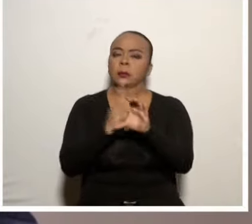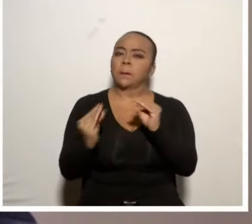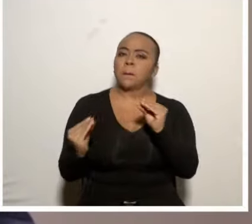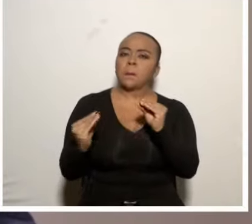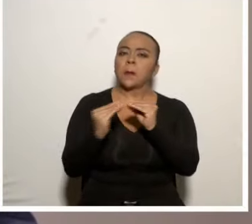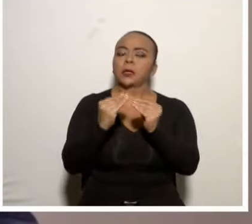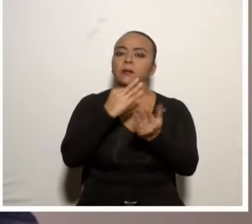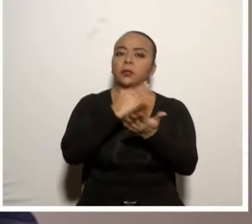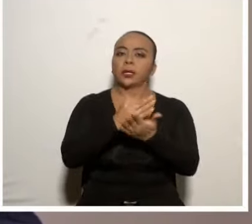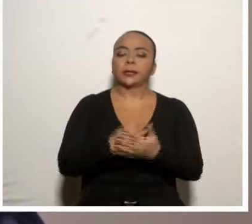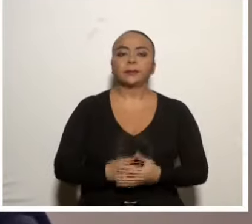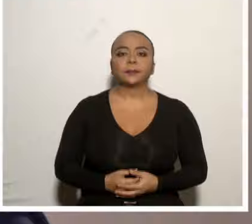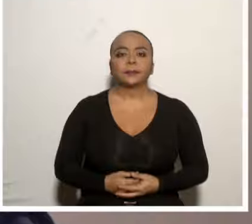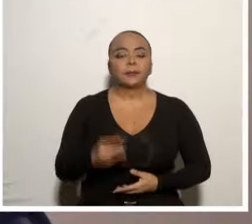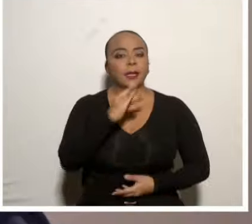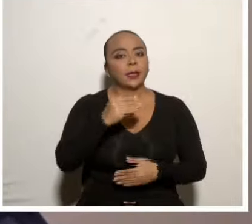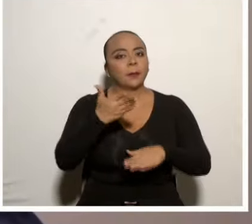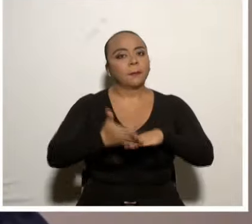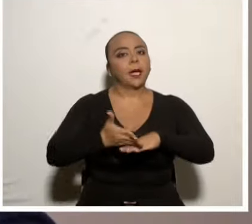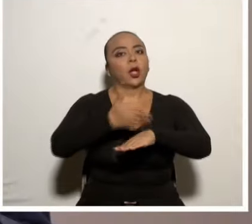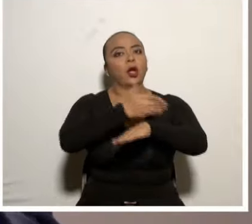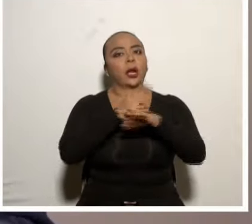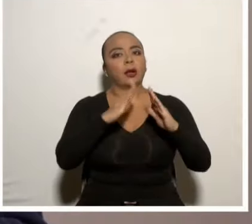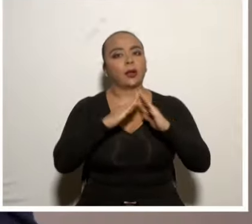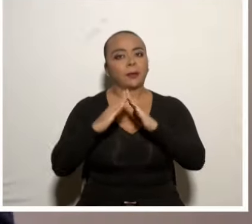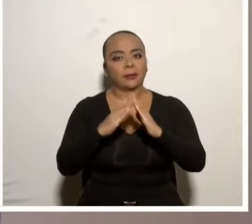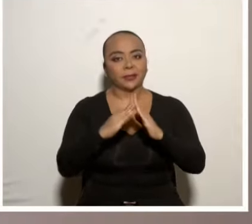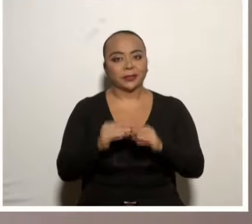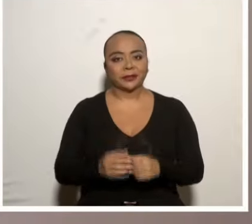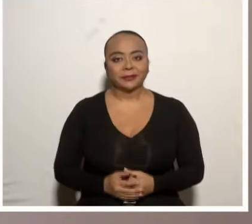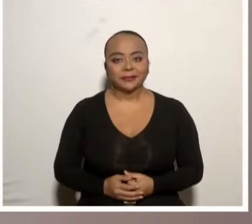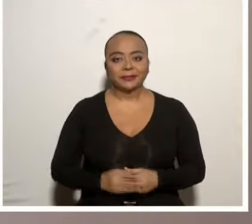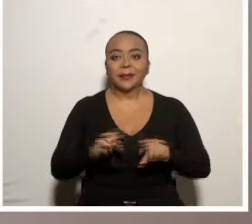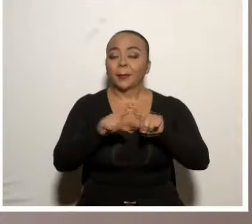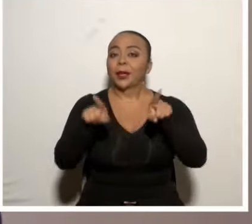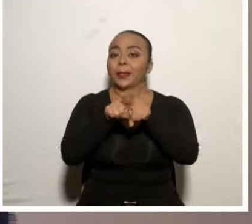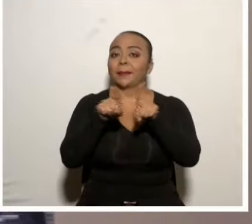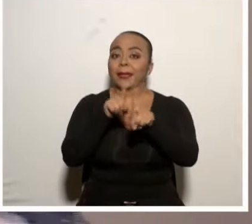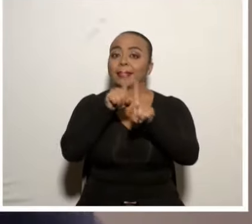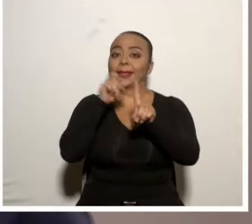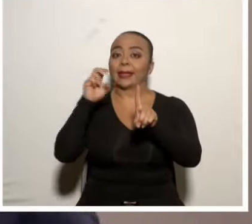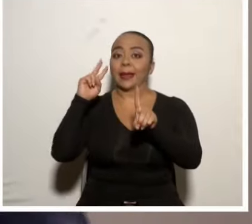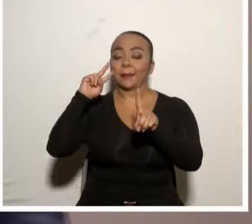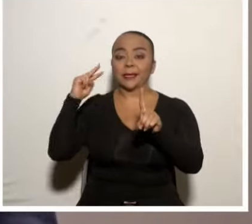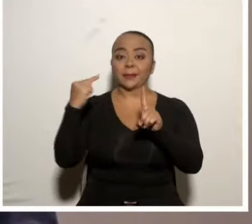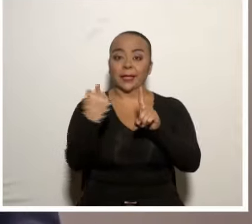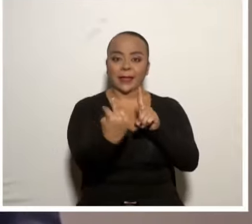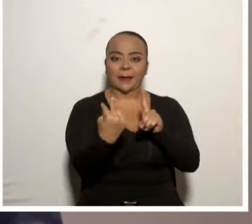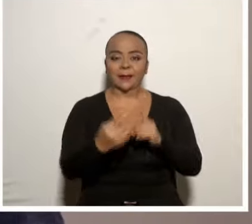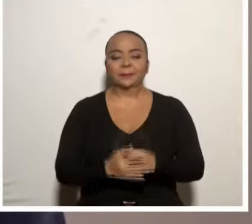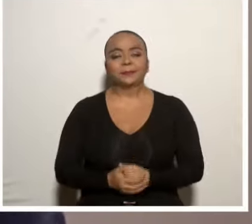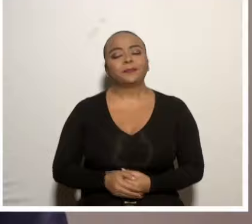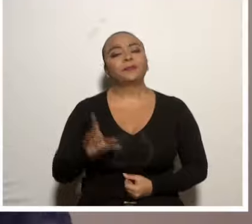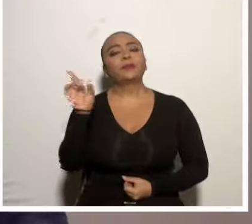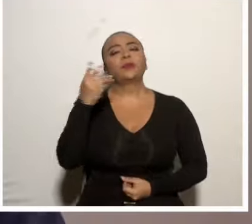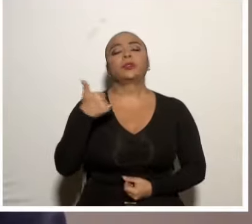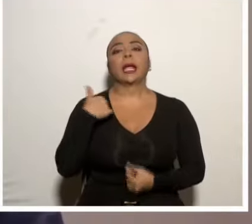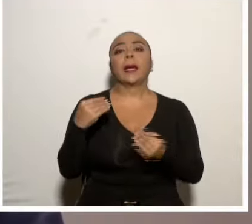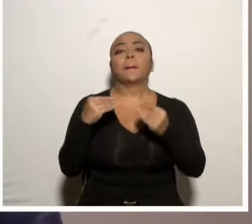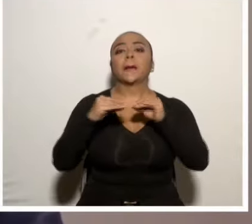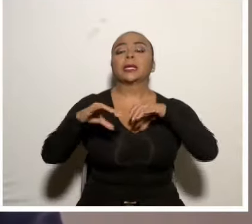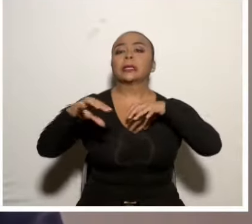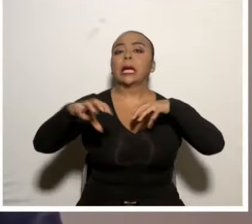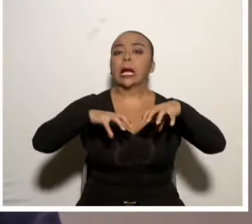las fronteras y mejorar mejor los barrios. Pero también desde la perspectiva de donde hay más